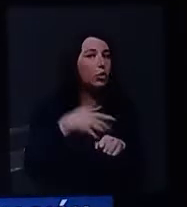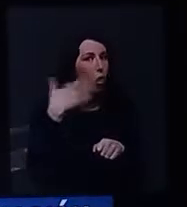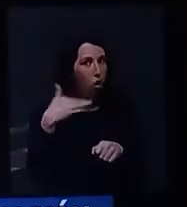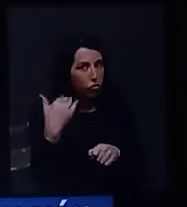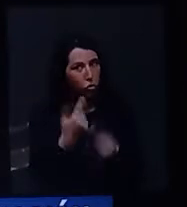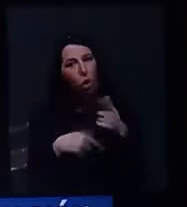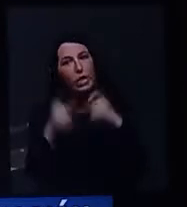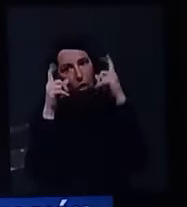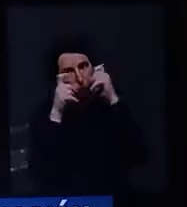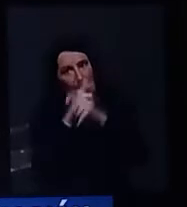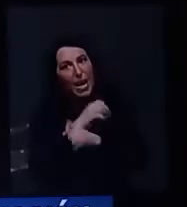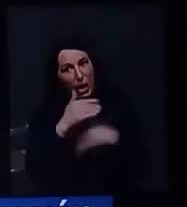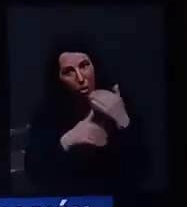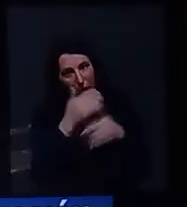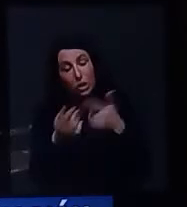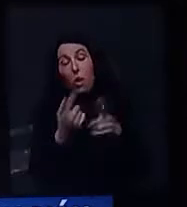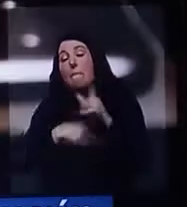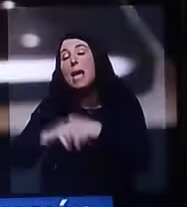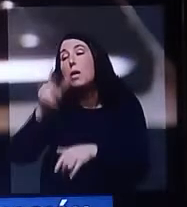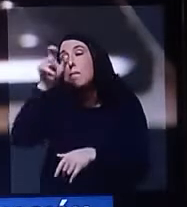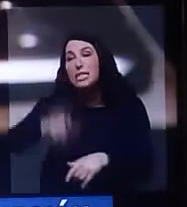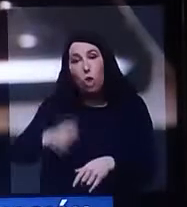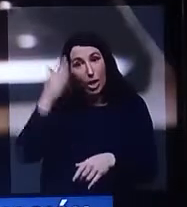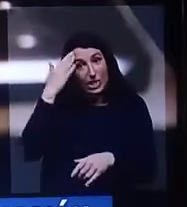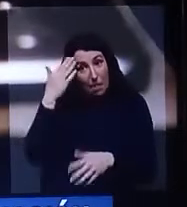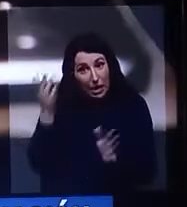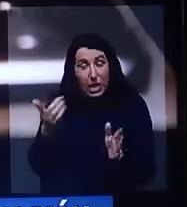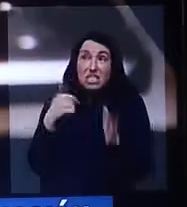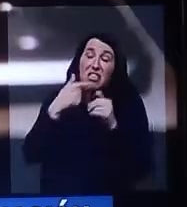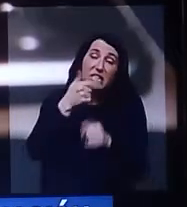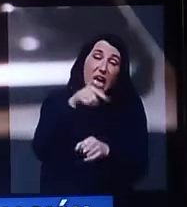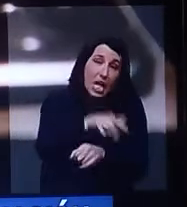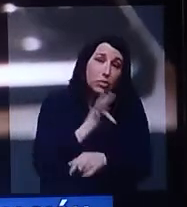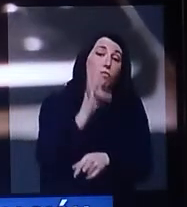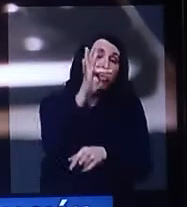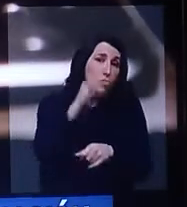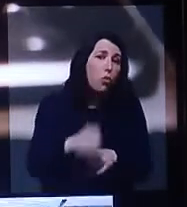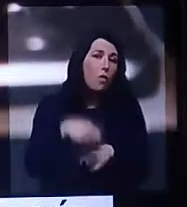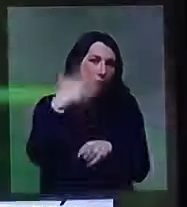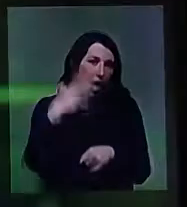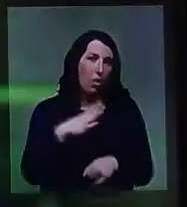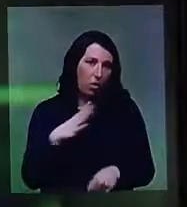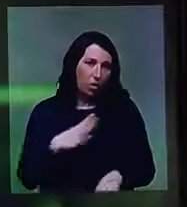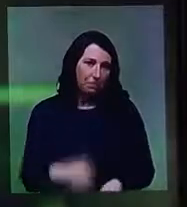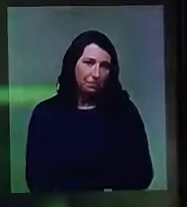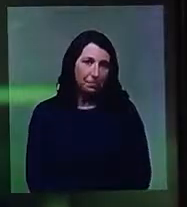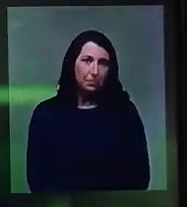los expertos aseguran que estamos frente a una herramienta que tendrá mucho valor en el futuro.